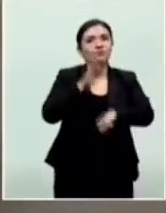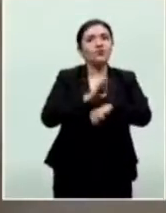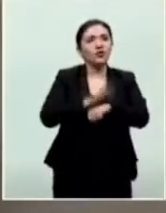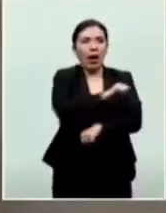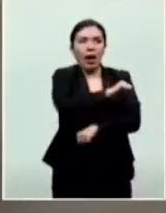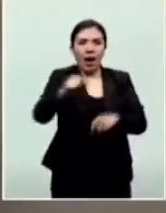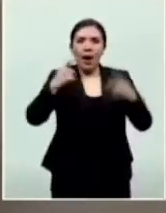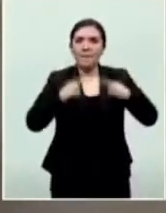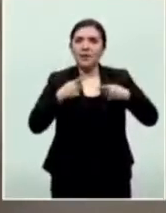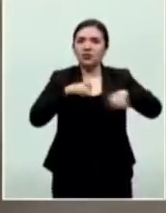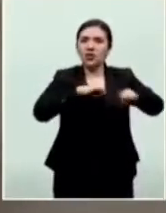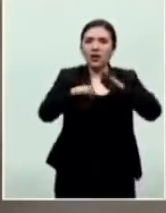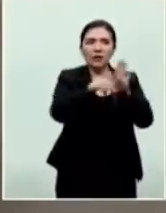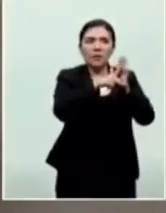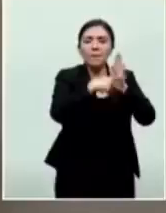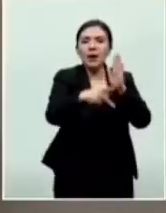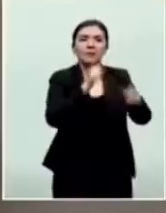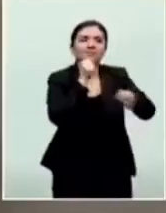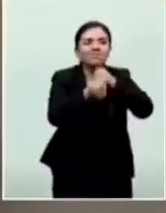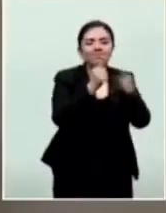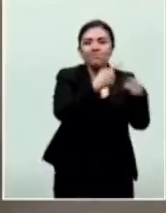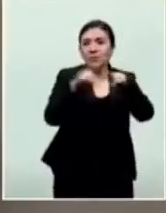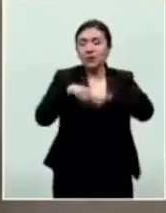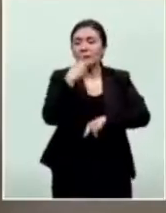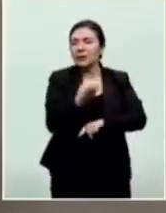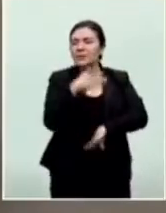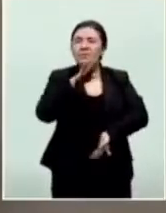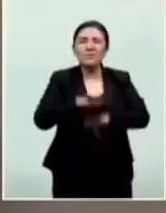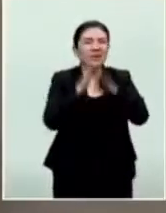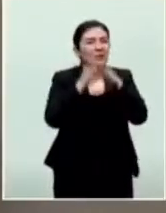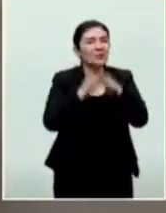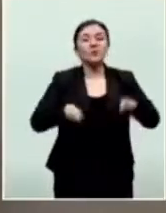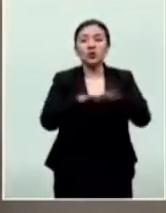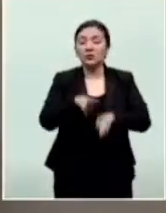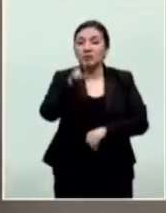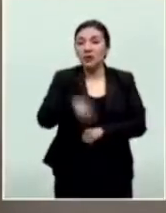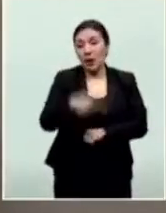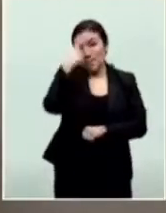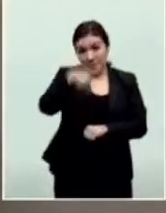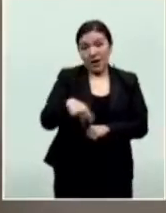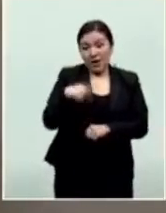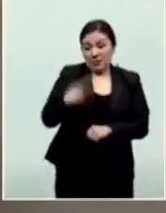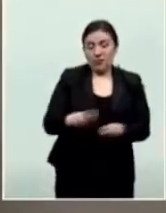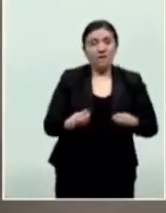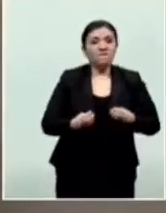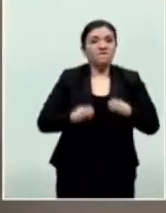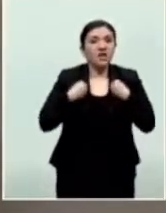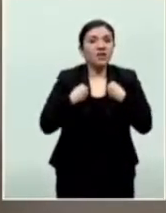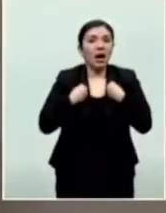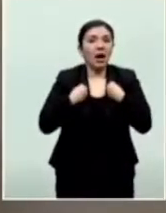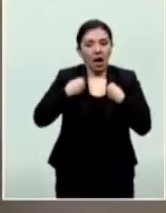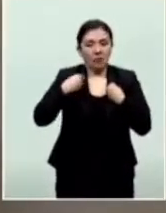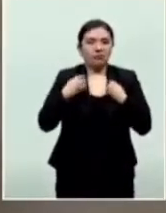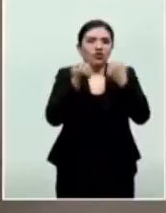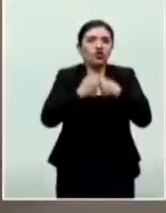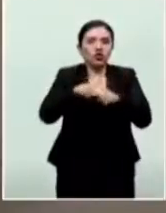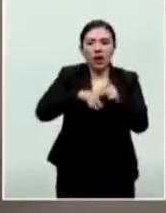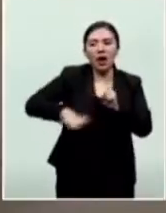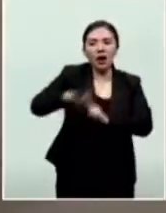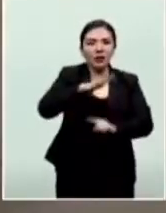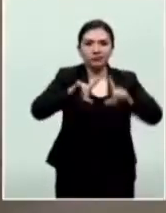este gremio que, reitero, es de la mayor relevancia para nuestra vida en